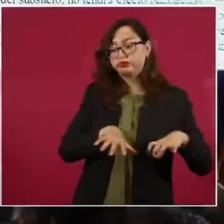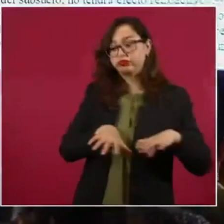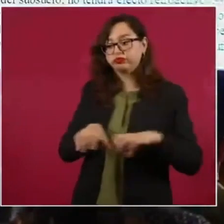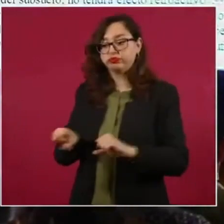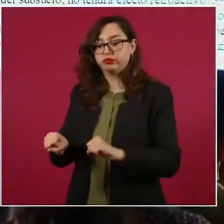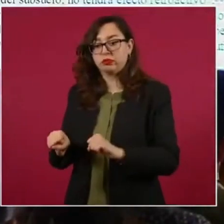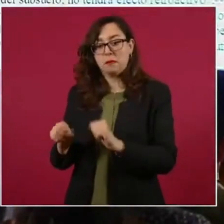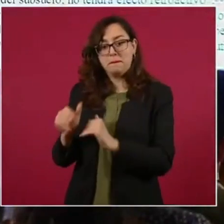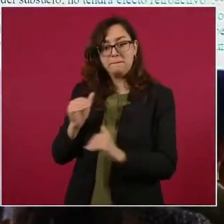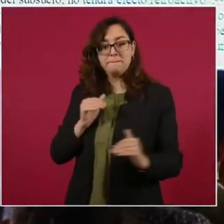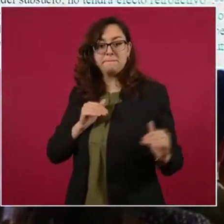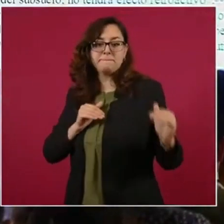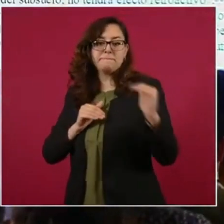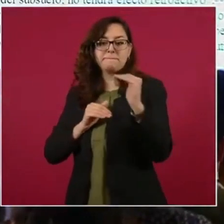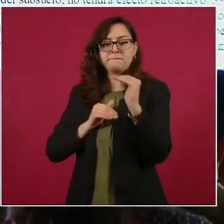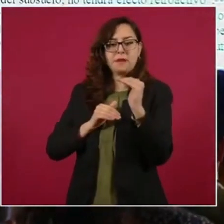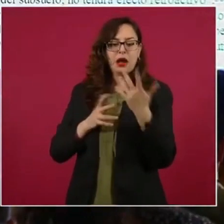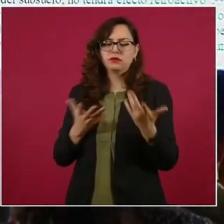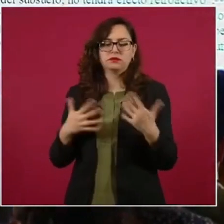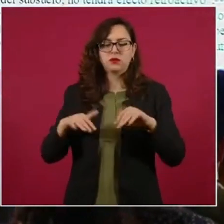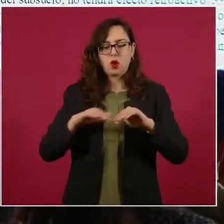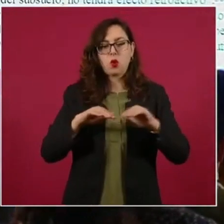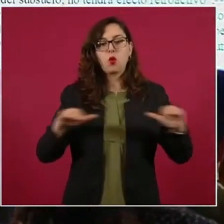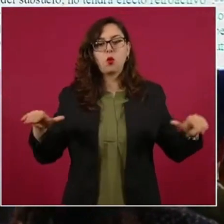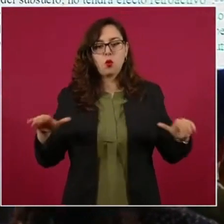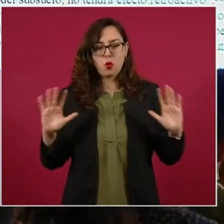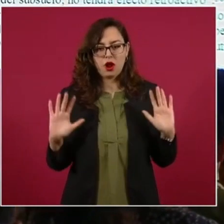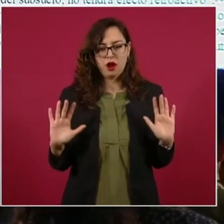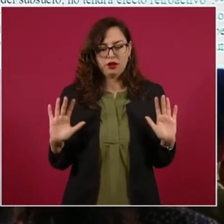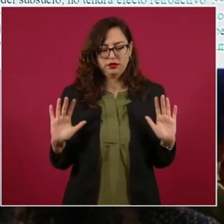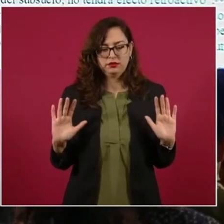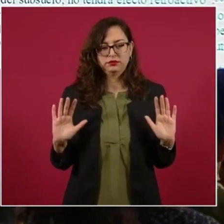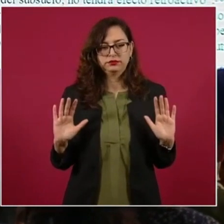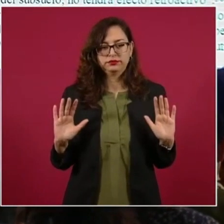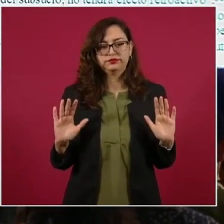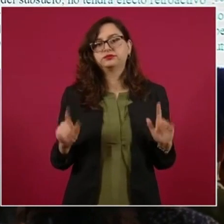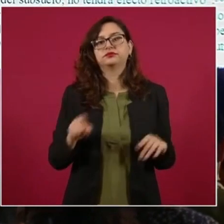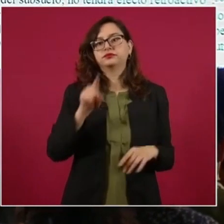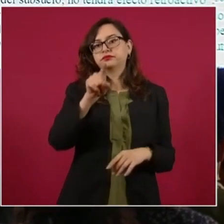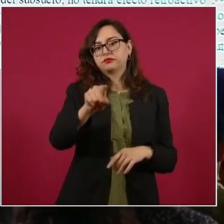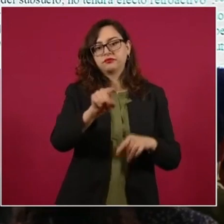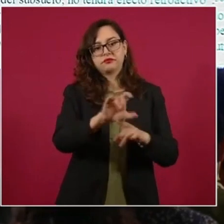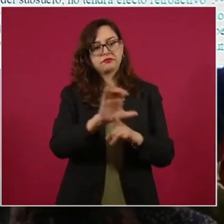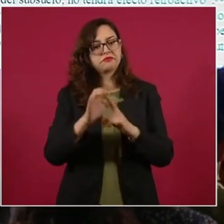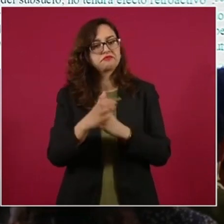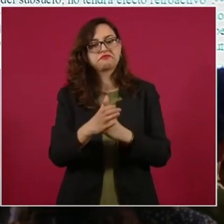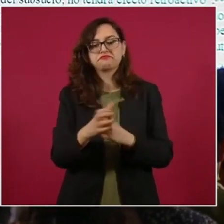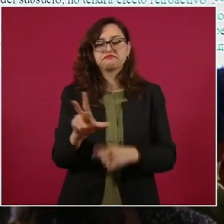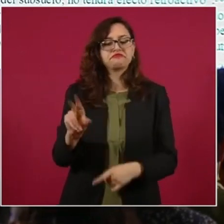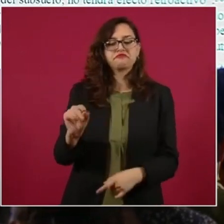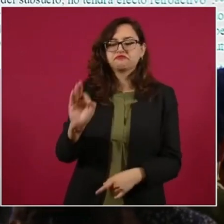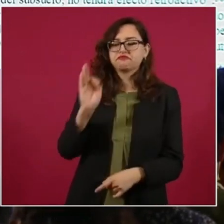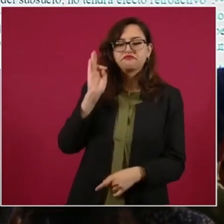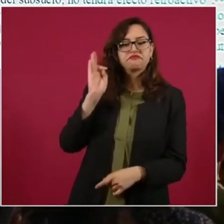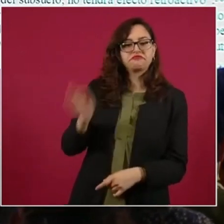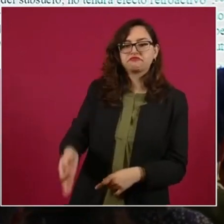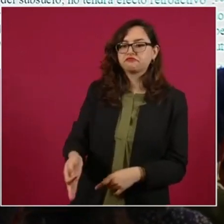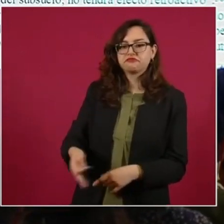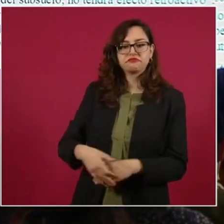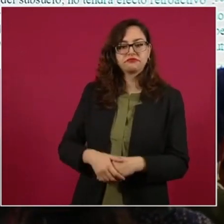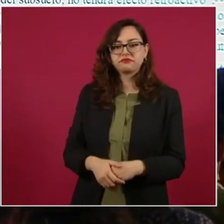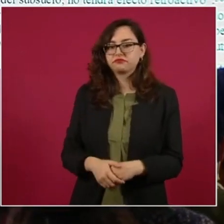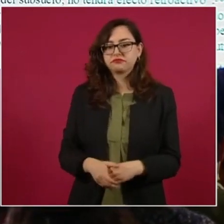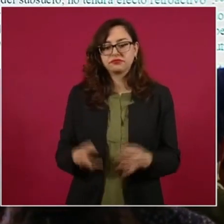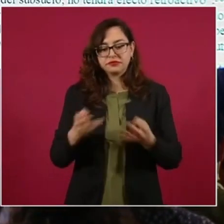preponderante sobre ese combustible. El Consejo rechazó tal compromiso aduciendo que